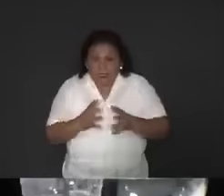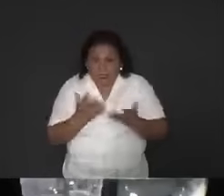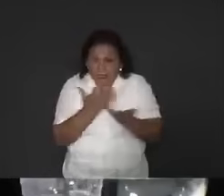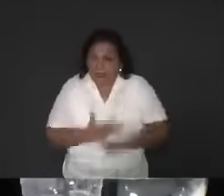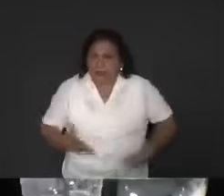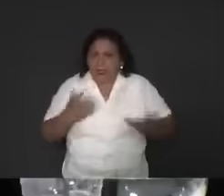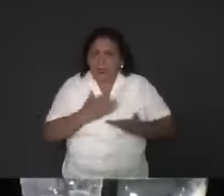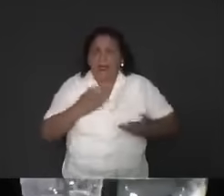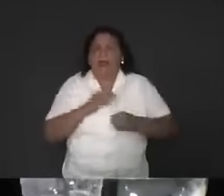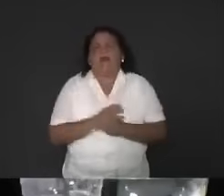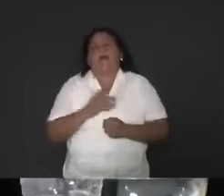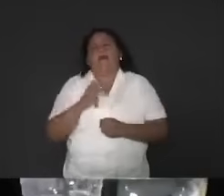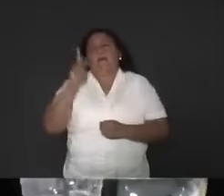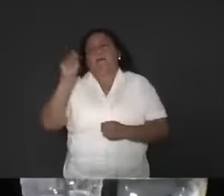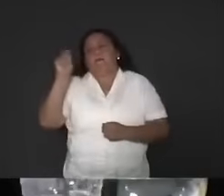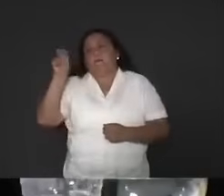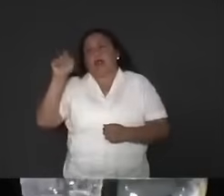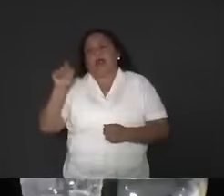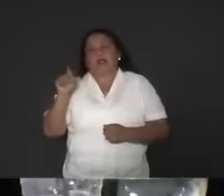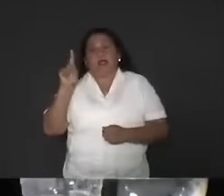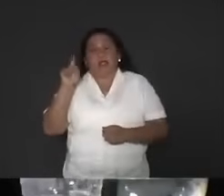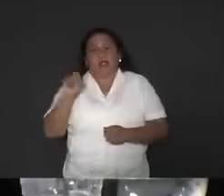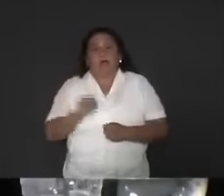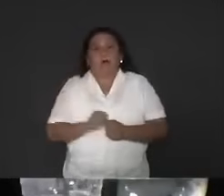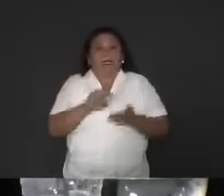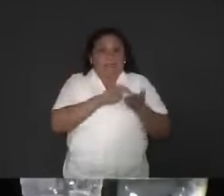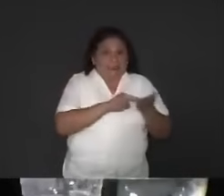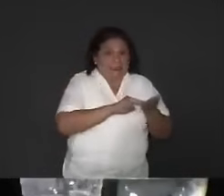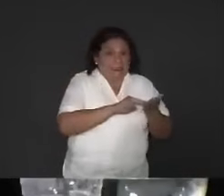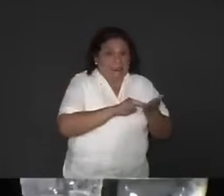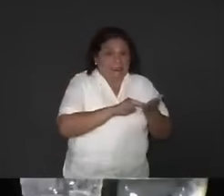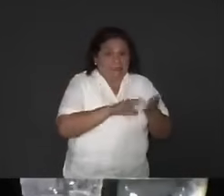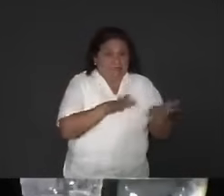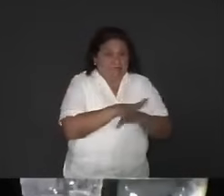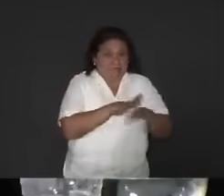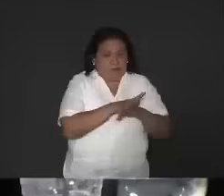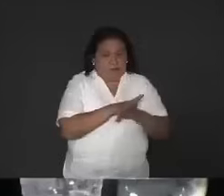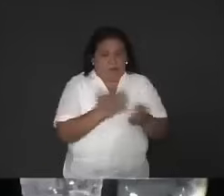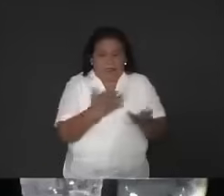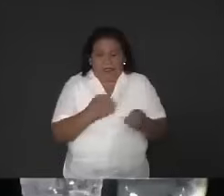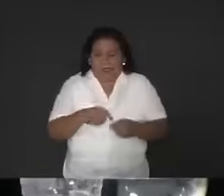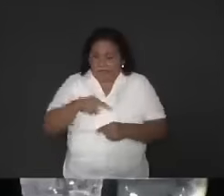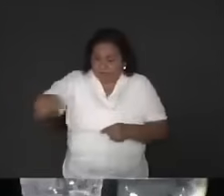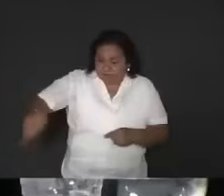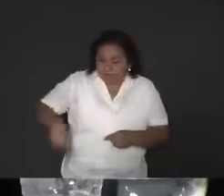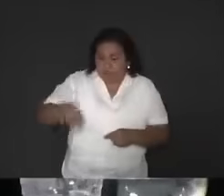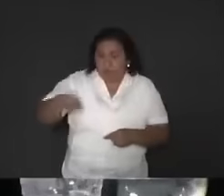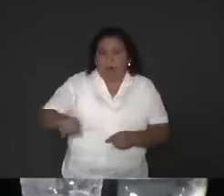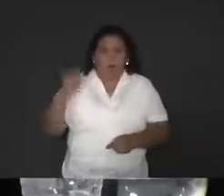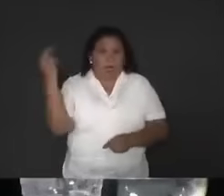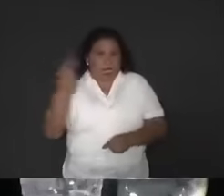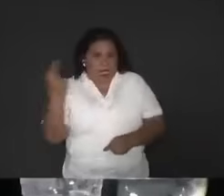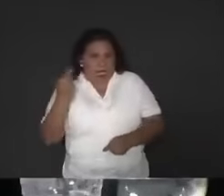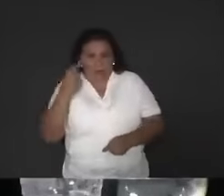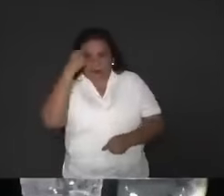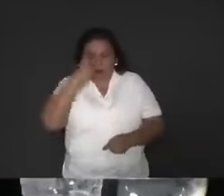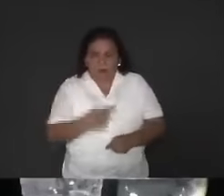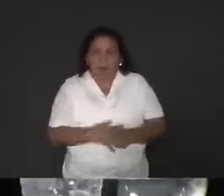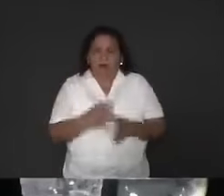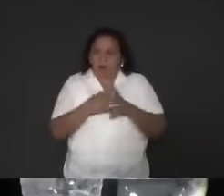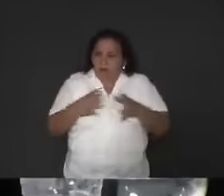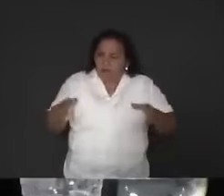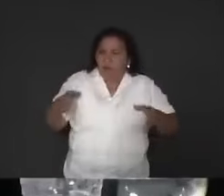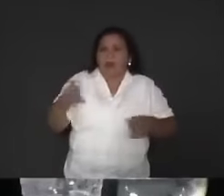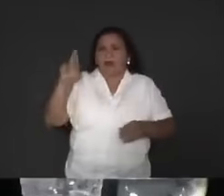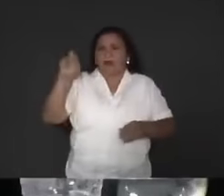Crear la planta procesadora de aguas negras y la construcción de pozos y cárcamos que sean necesarios para la ampliación